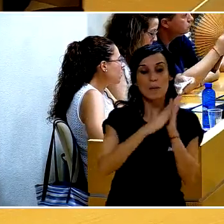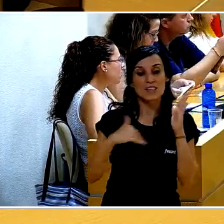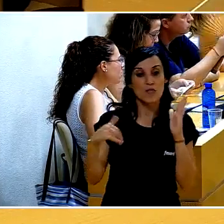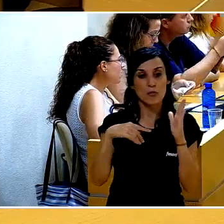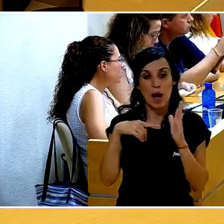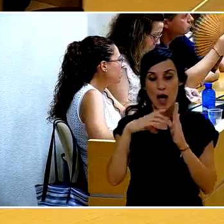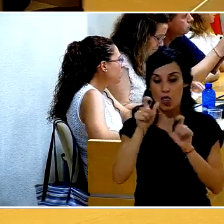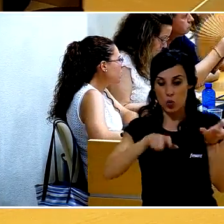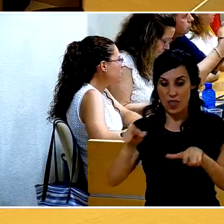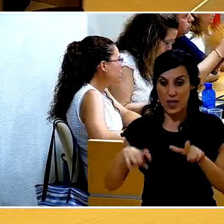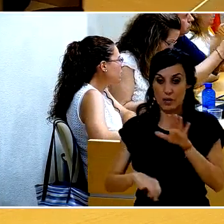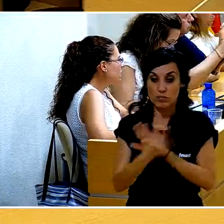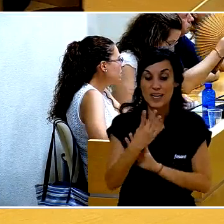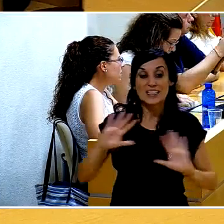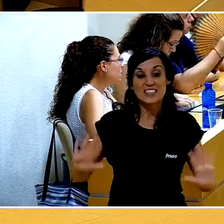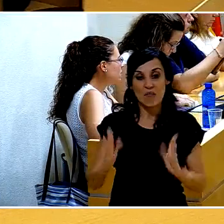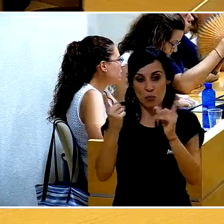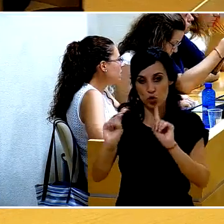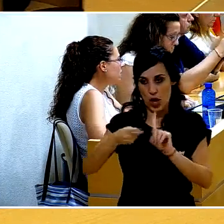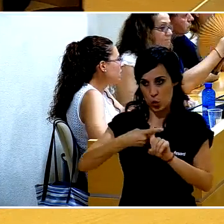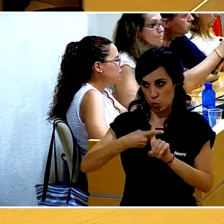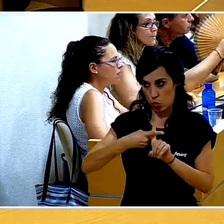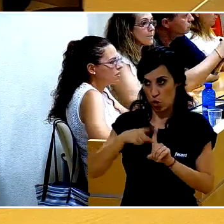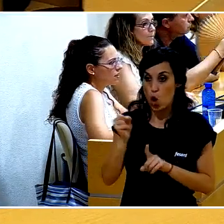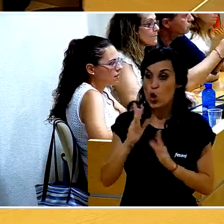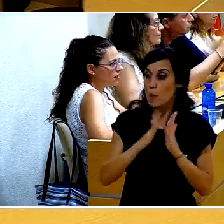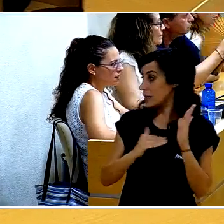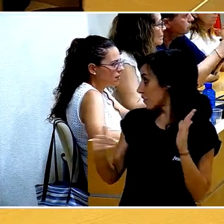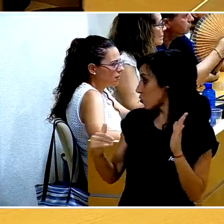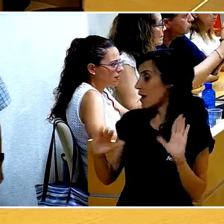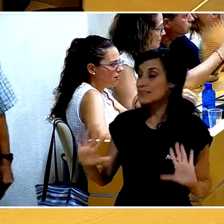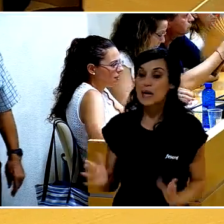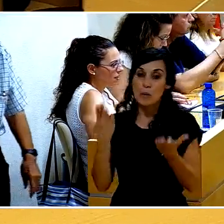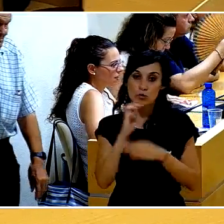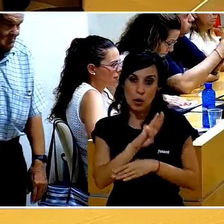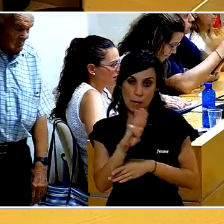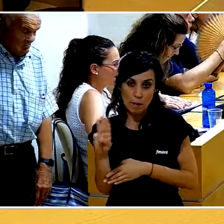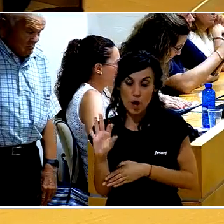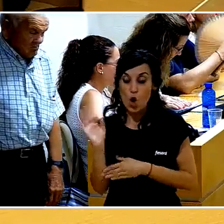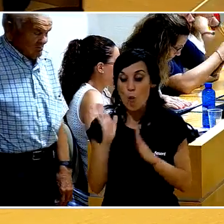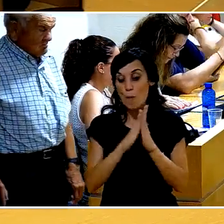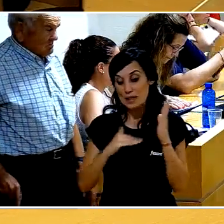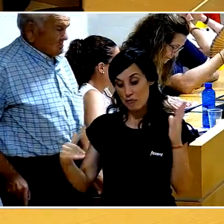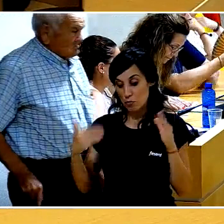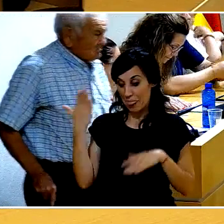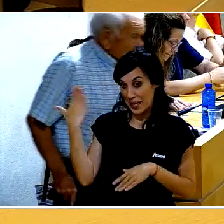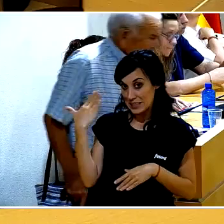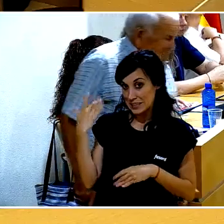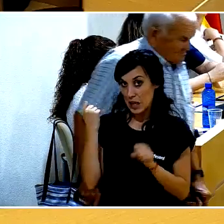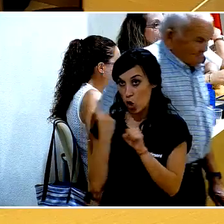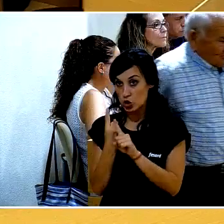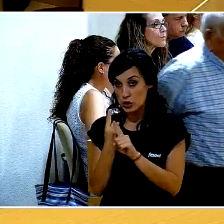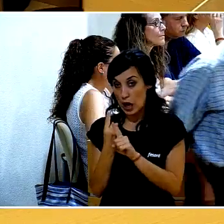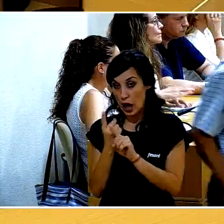llama Plataforma Salvemos la Cruz. No Plataforma Salvemos al PP, ni Plataforma Derechista contra el Tripartito,